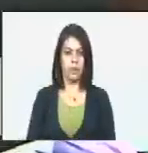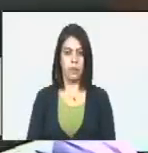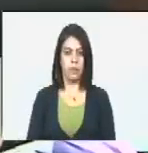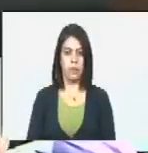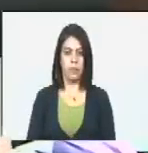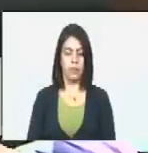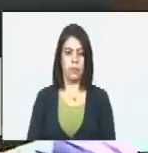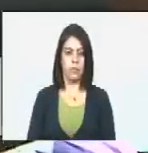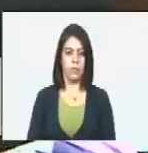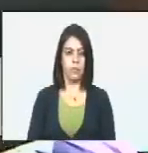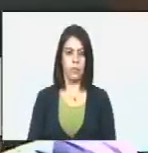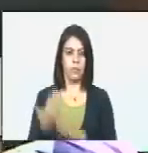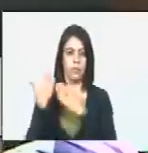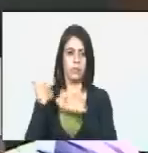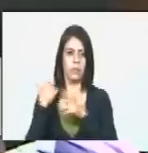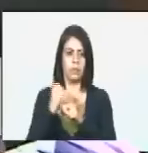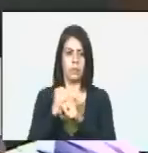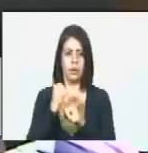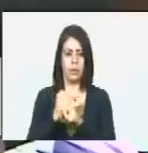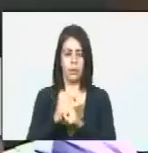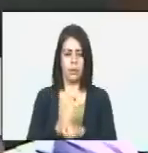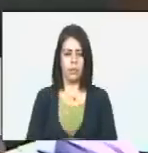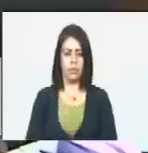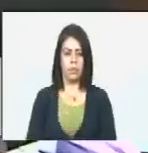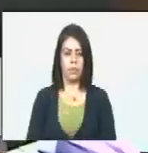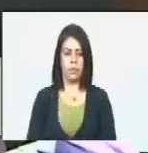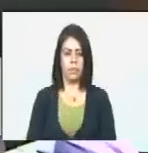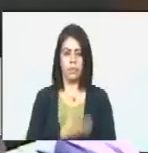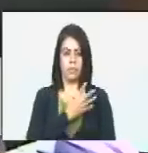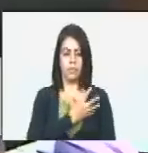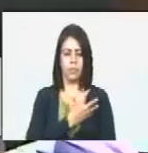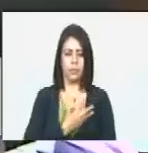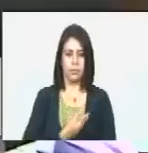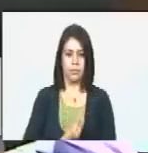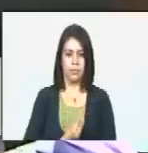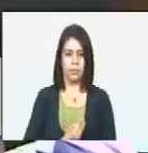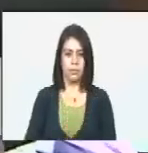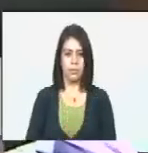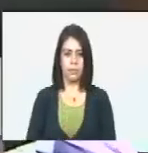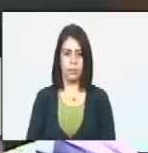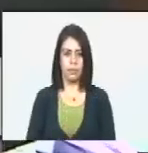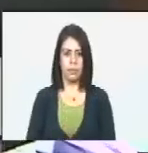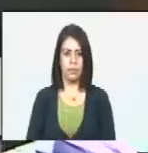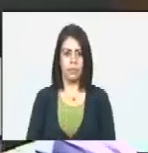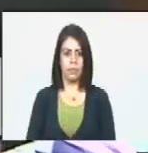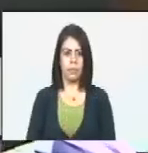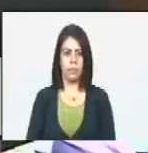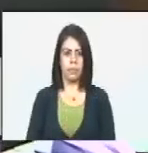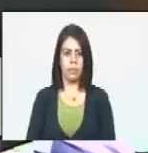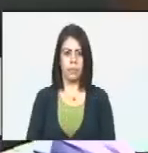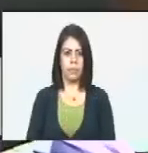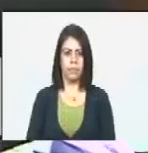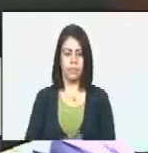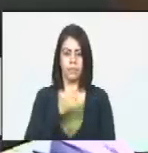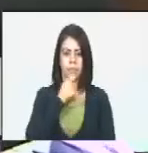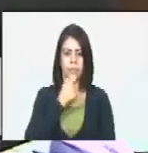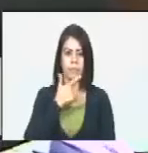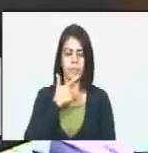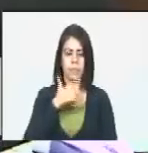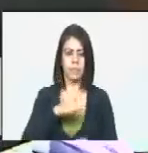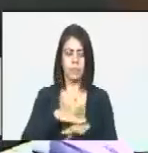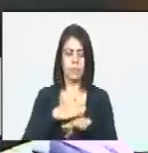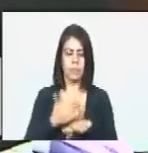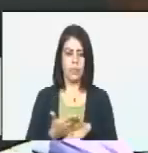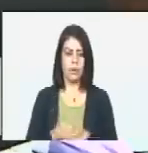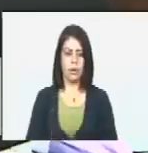una tarea triste pero bonita. Bonita porque